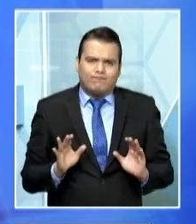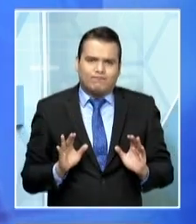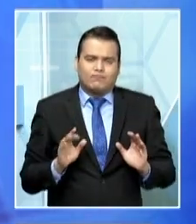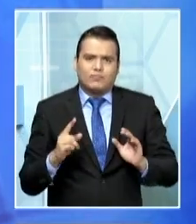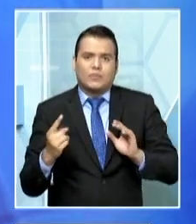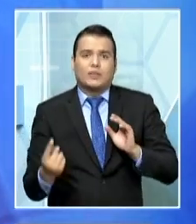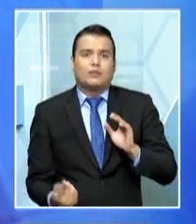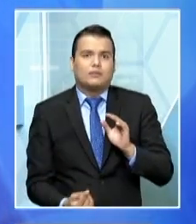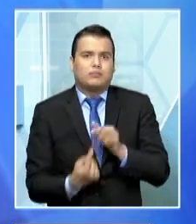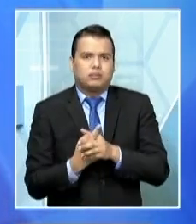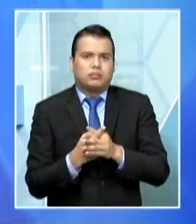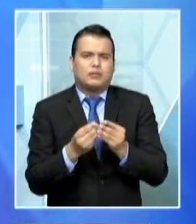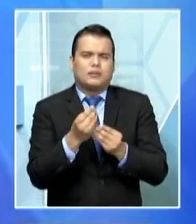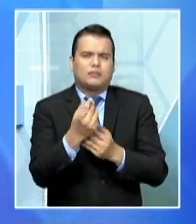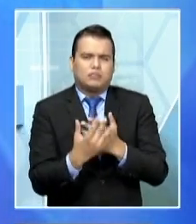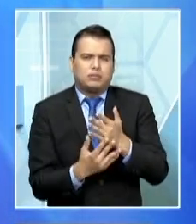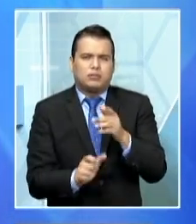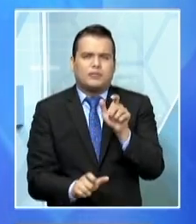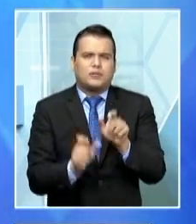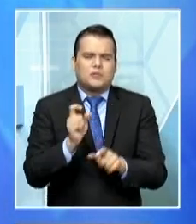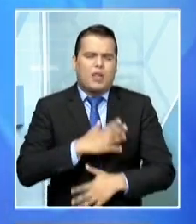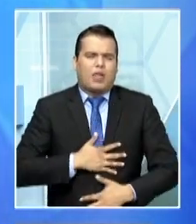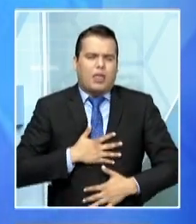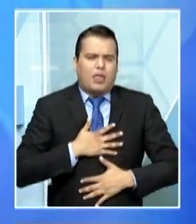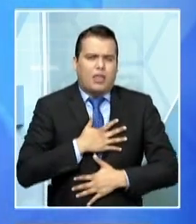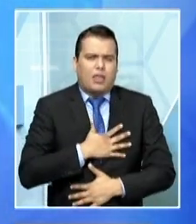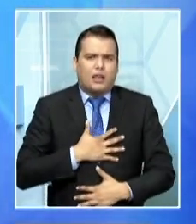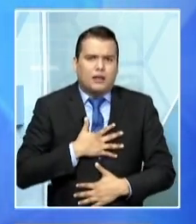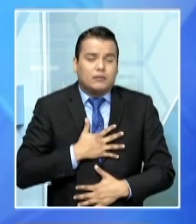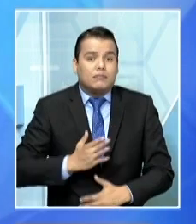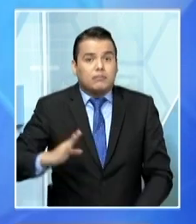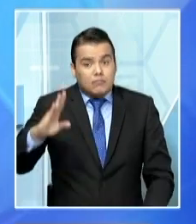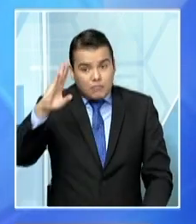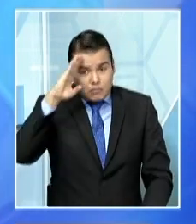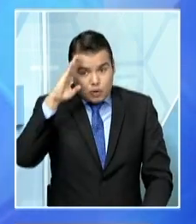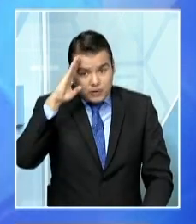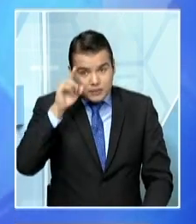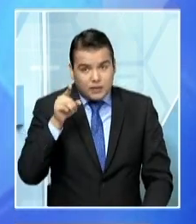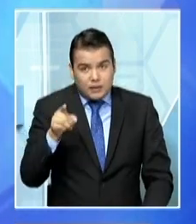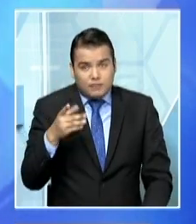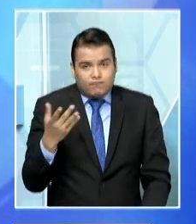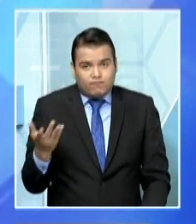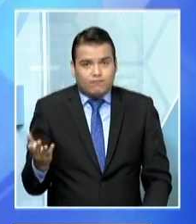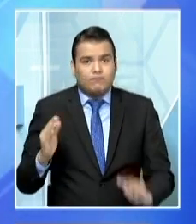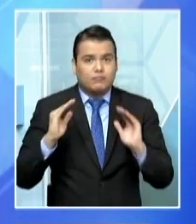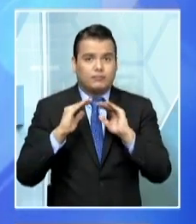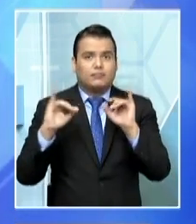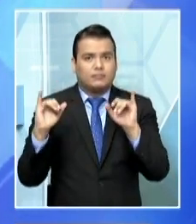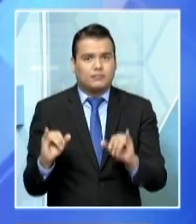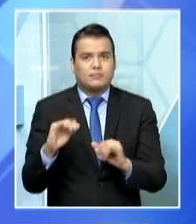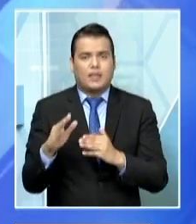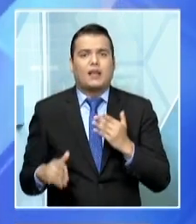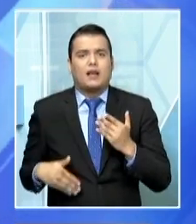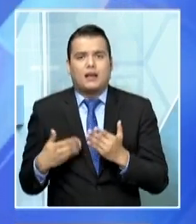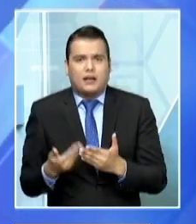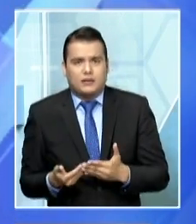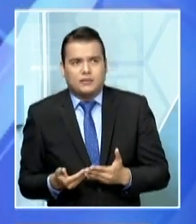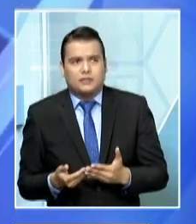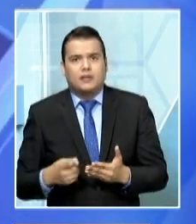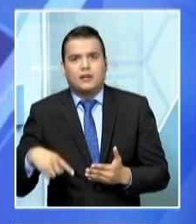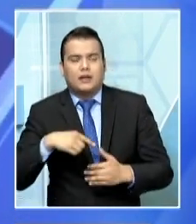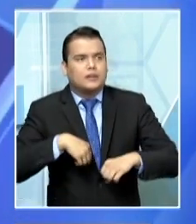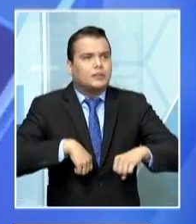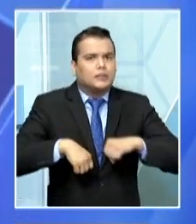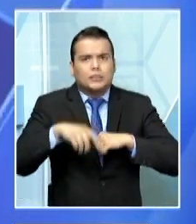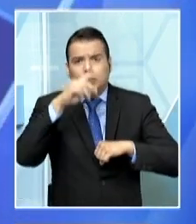un caldo de cultivo al mismo tiempo que la policía durante este confinamiento también tuvo un